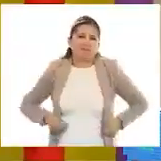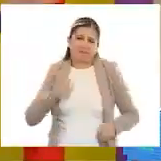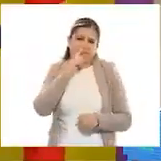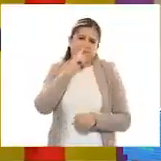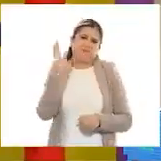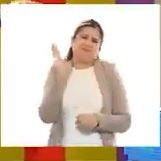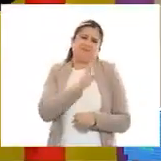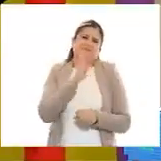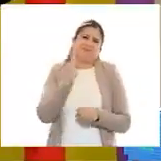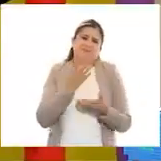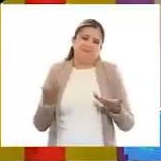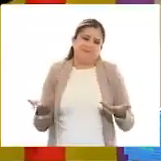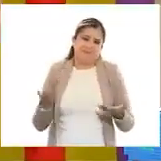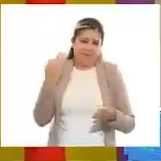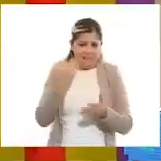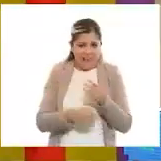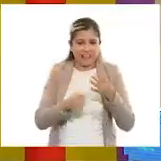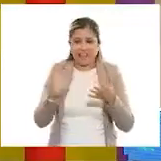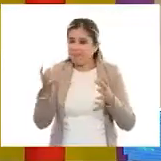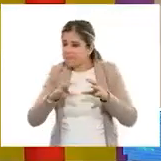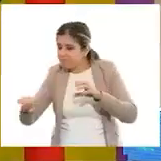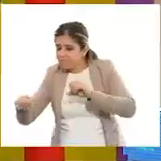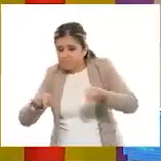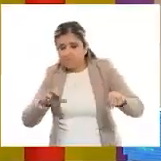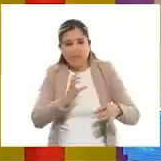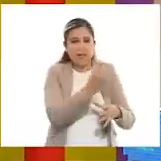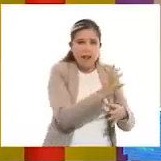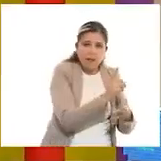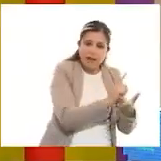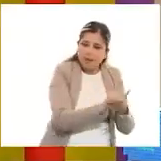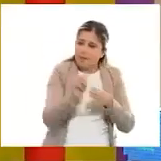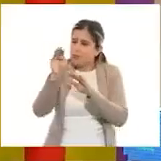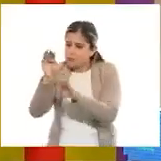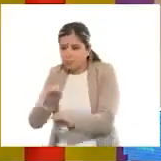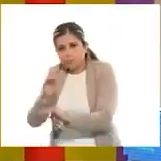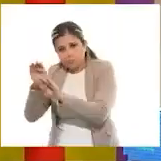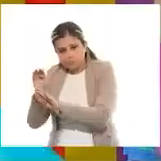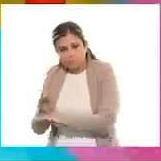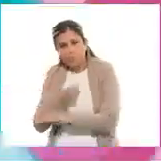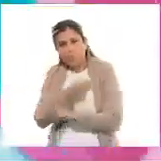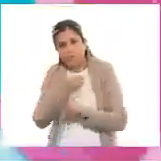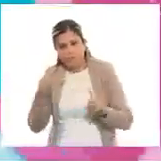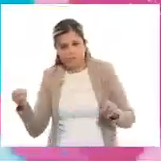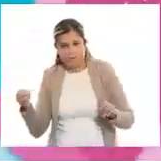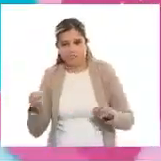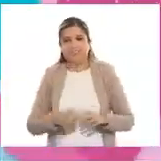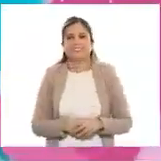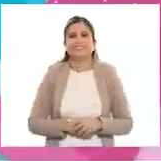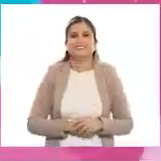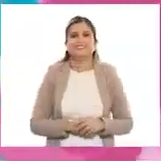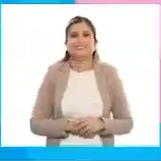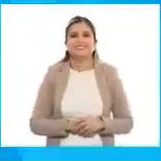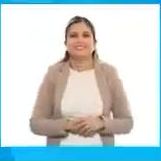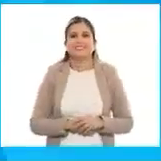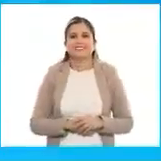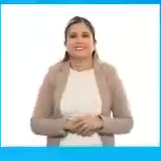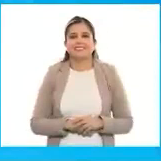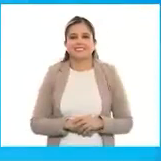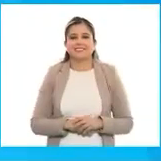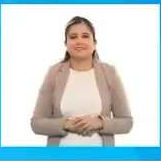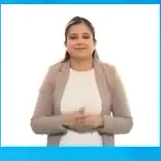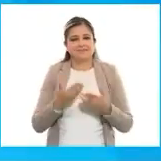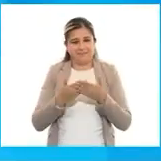no acomodó su ropa. No. Muy bien, entonces vamos a anotar cuál es la responsabilidad de nuestra compañera. Doblar